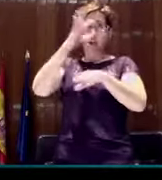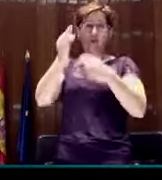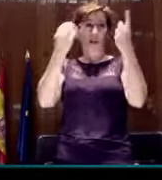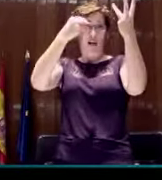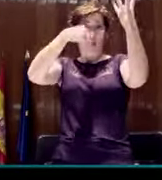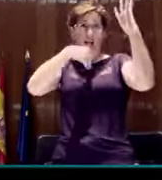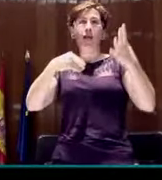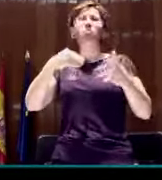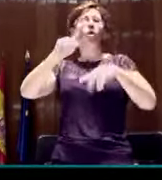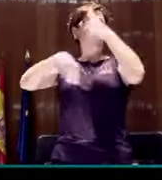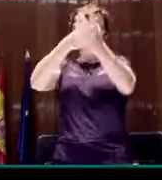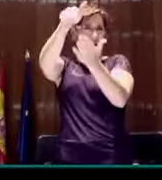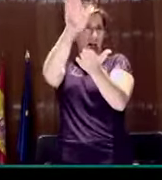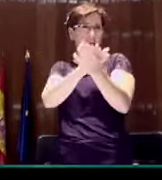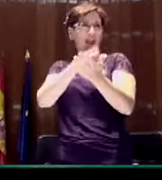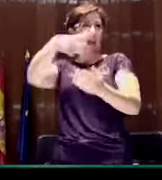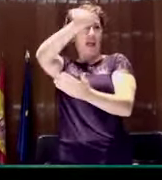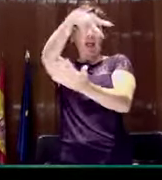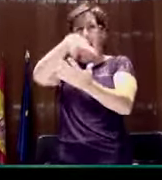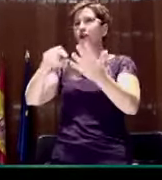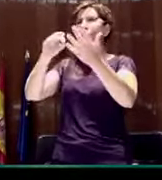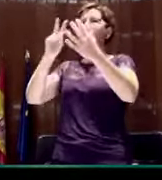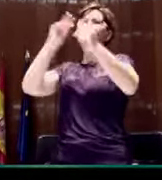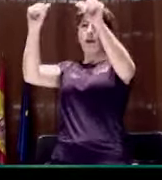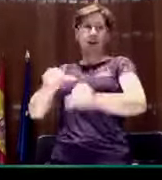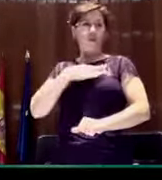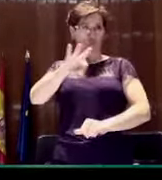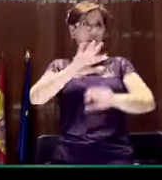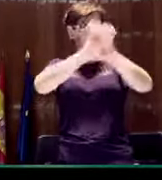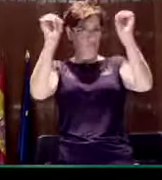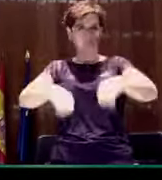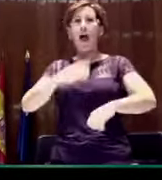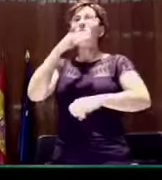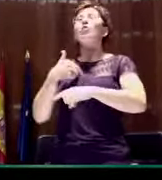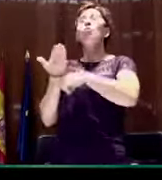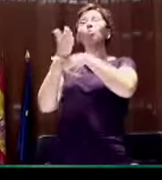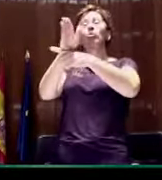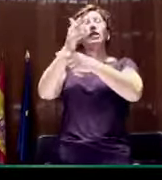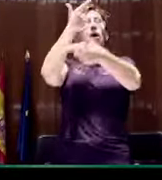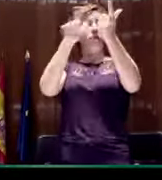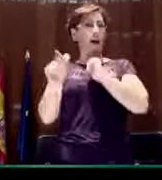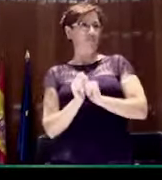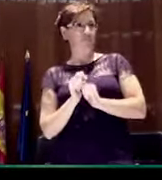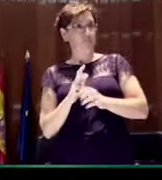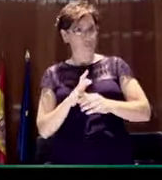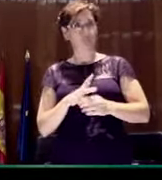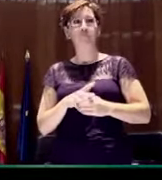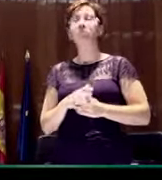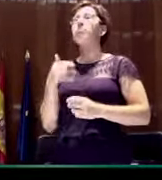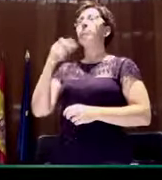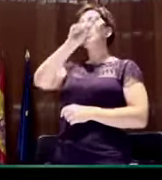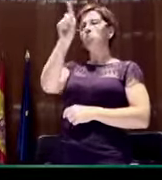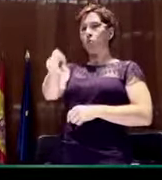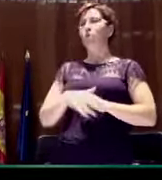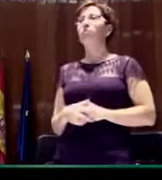del Congreso. Pero ahora quiero transmitirles ese doble viaje. La primera cuestión que quiero tratar es qué pinta alguien